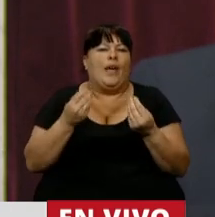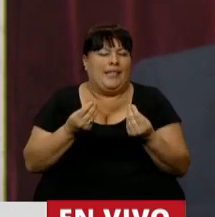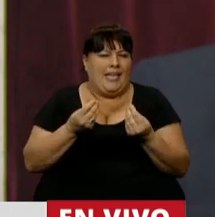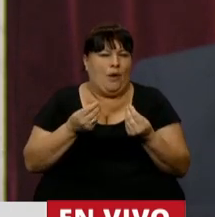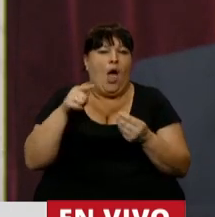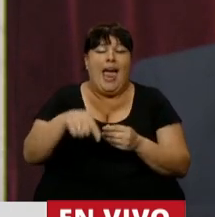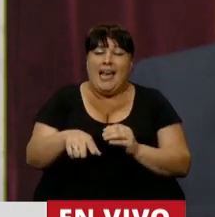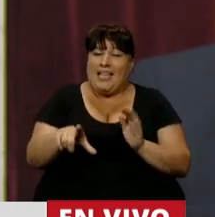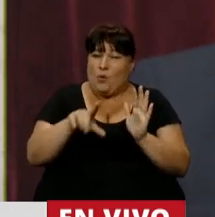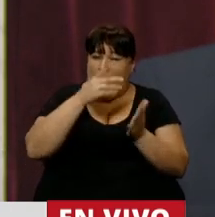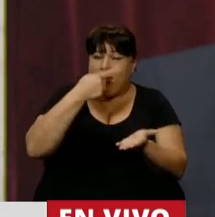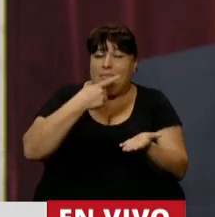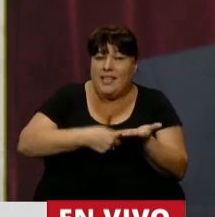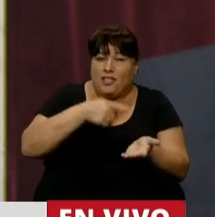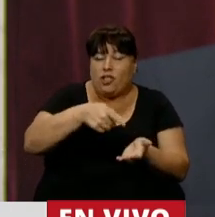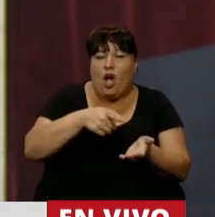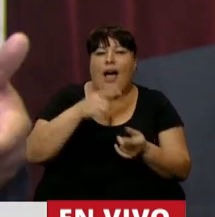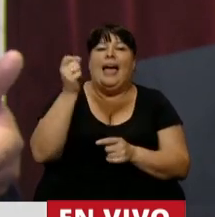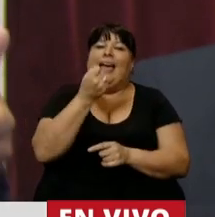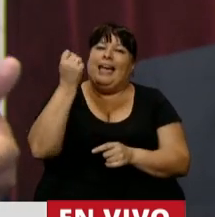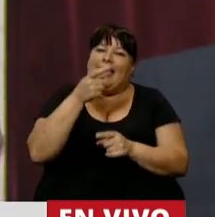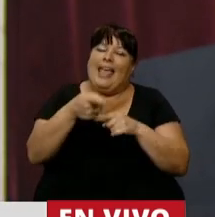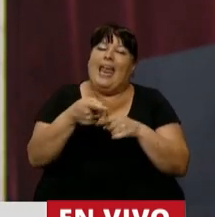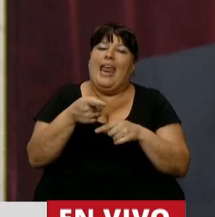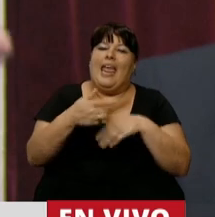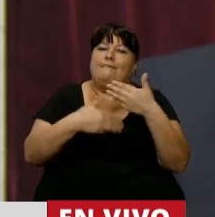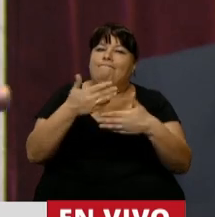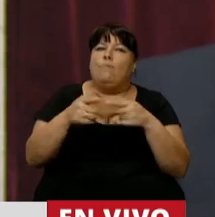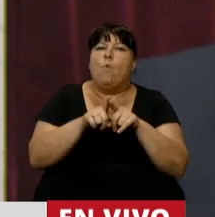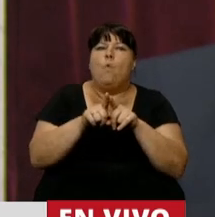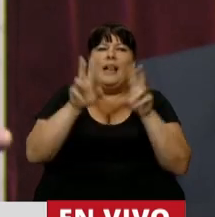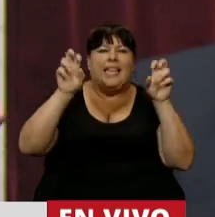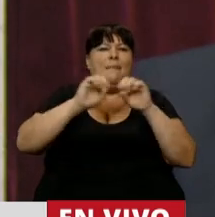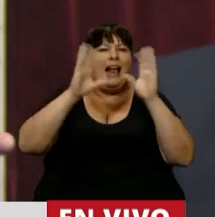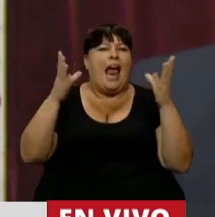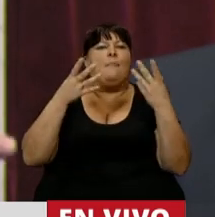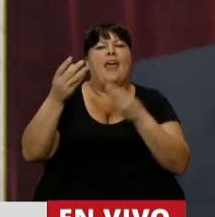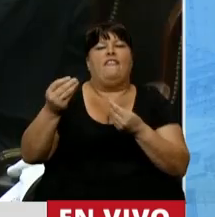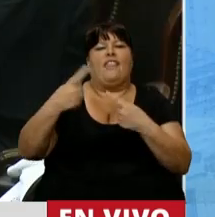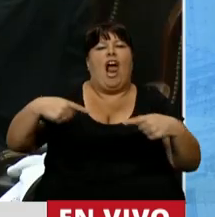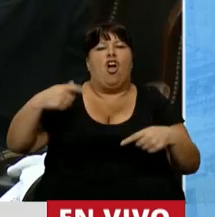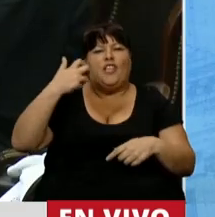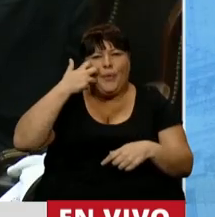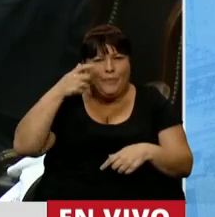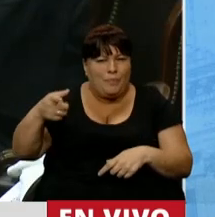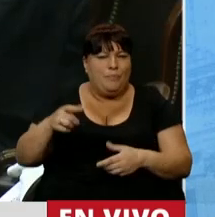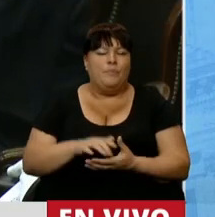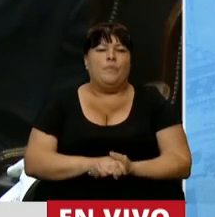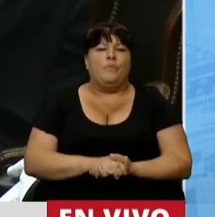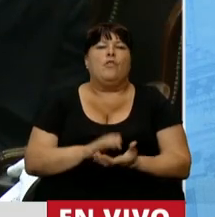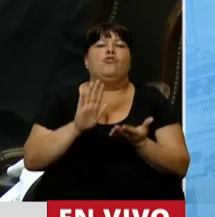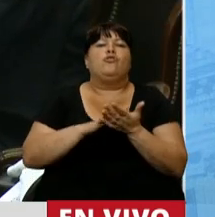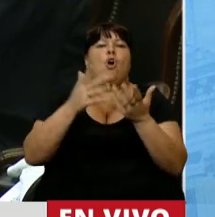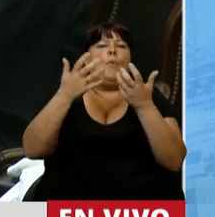Esta es una medida que se intenta avanzar sobre una definición clara en la defensa de los intereses de los adultos mayores en el